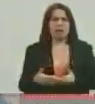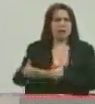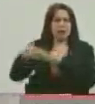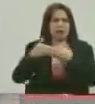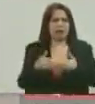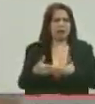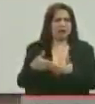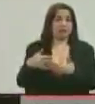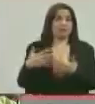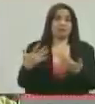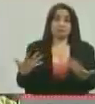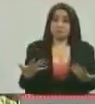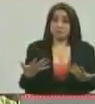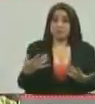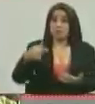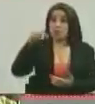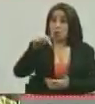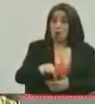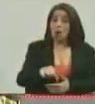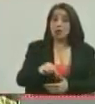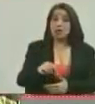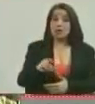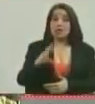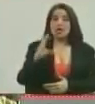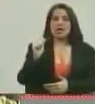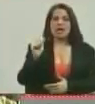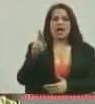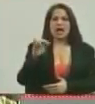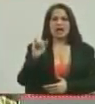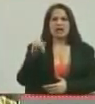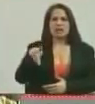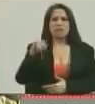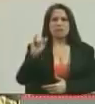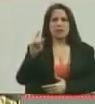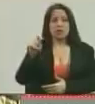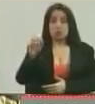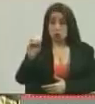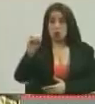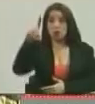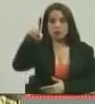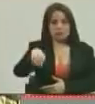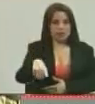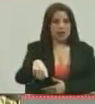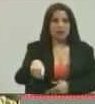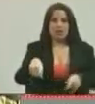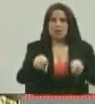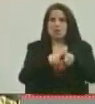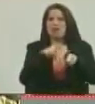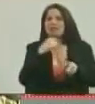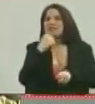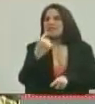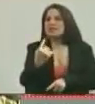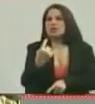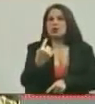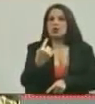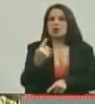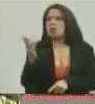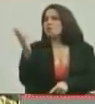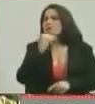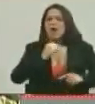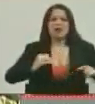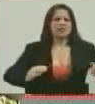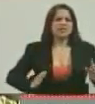hoy uno en caripito y uno en caripito que se llama raymond que se llama no sé cómo se llama dijo que no iba de semana santa este